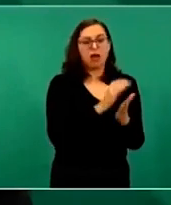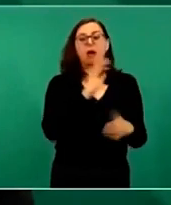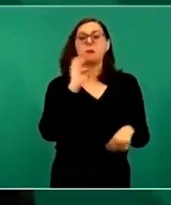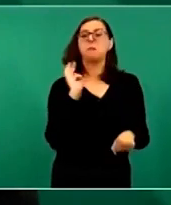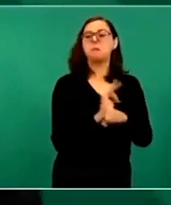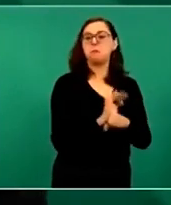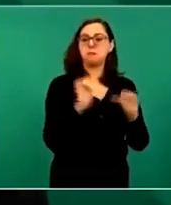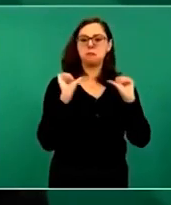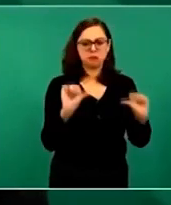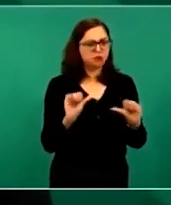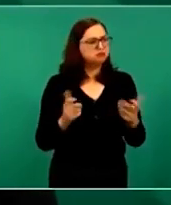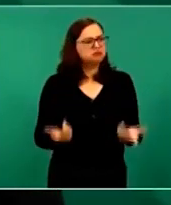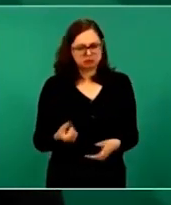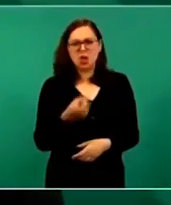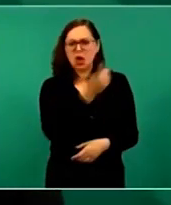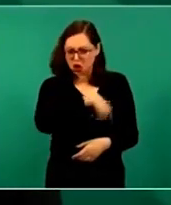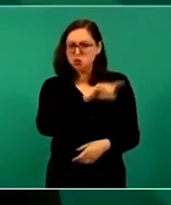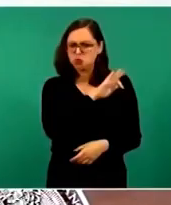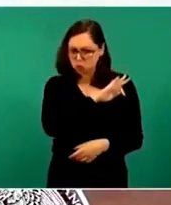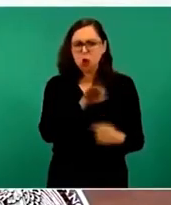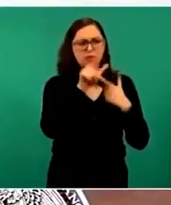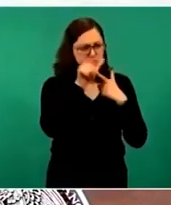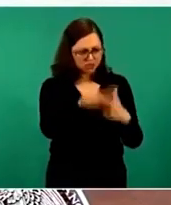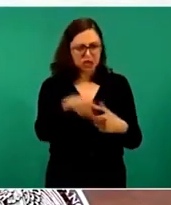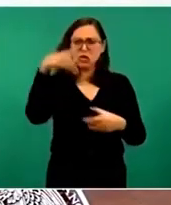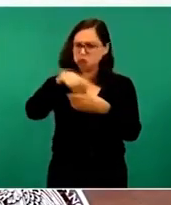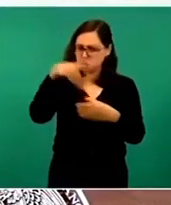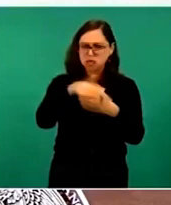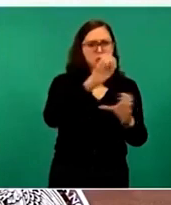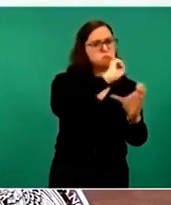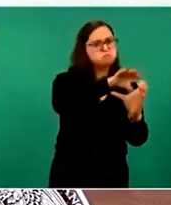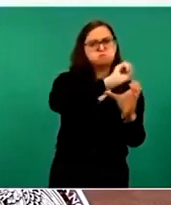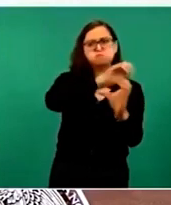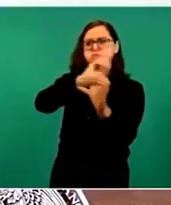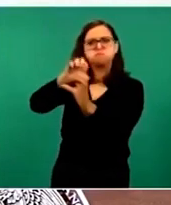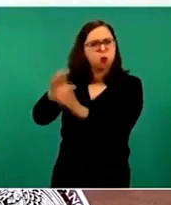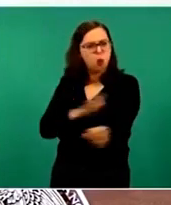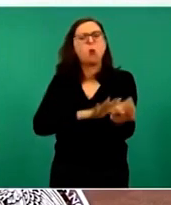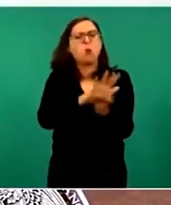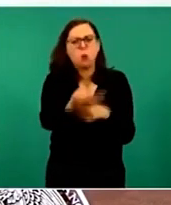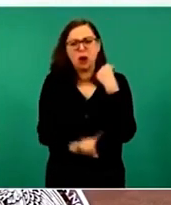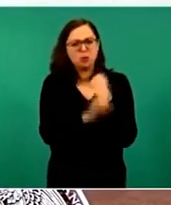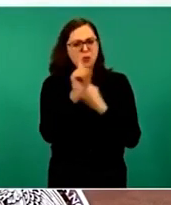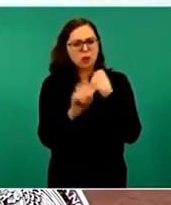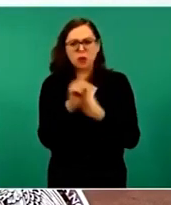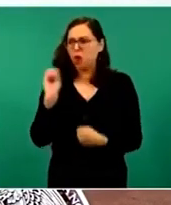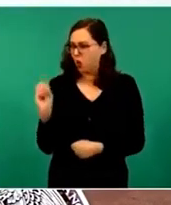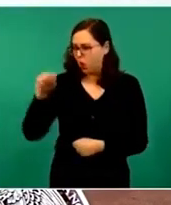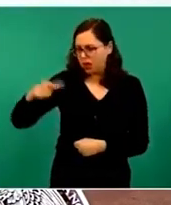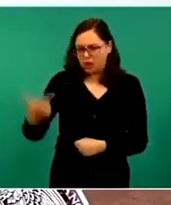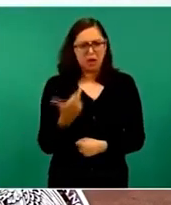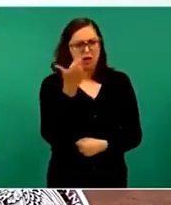como hasta ahora. En eso no hay ningún cambio, con lo cual no se afecta el financiamiento que reciben las